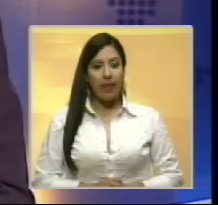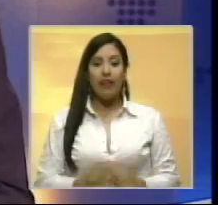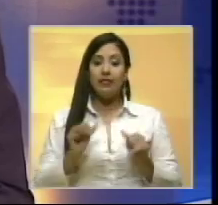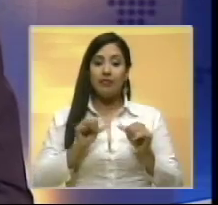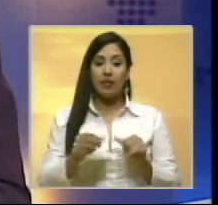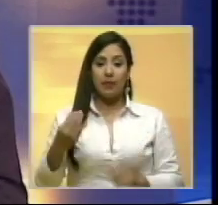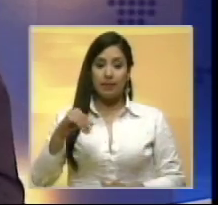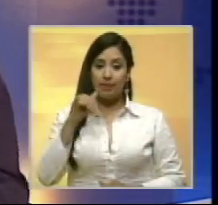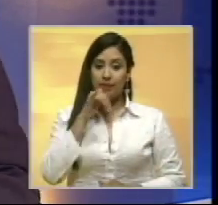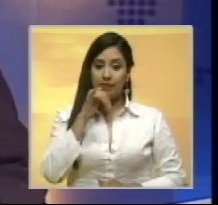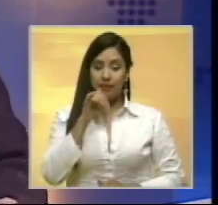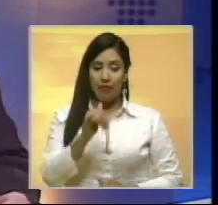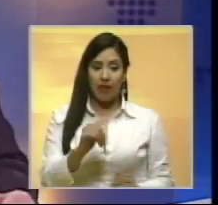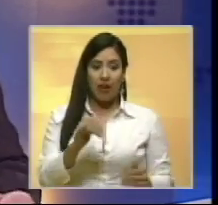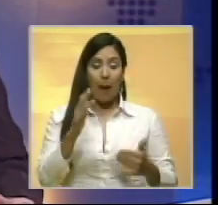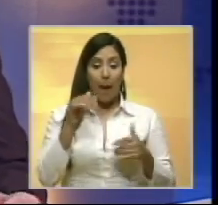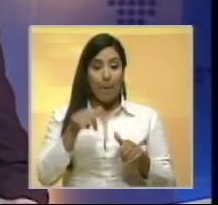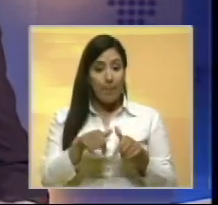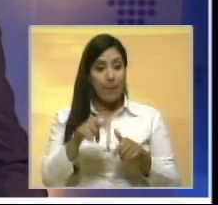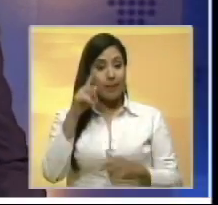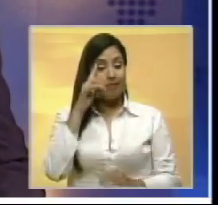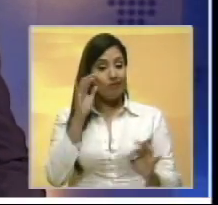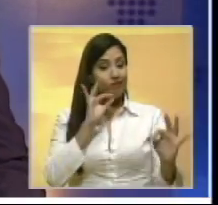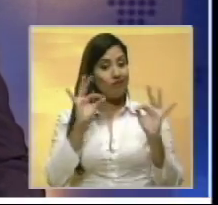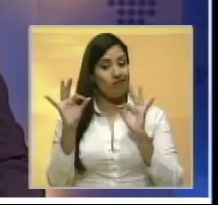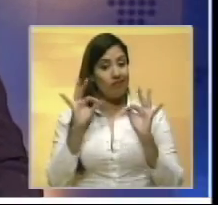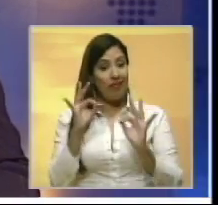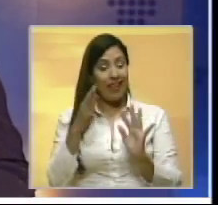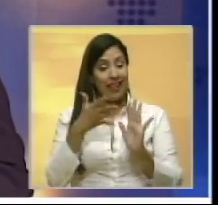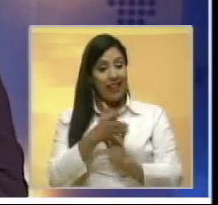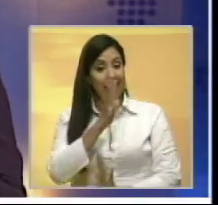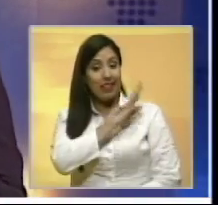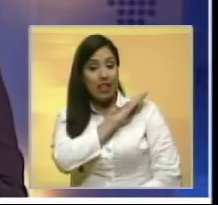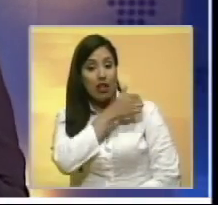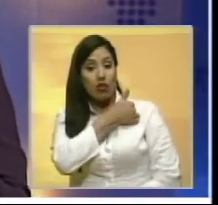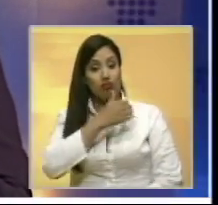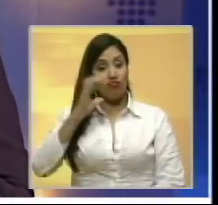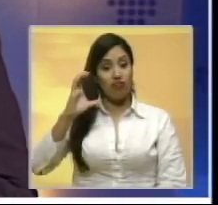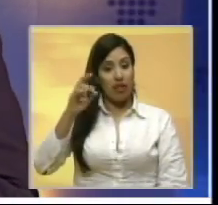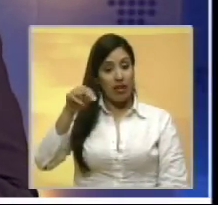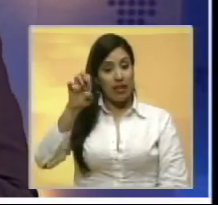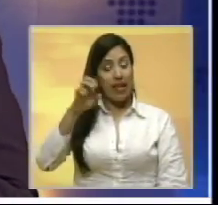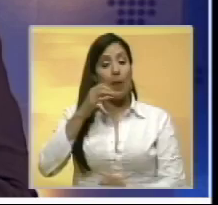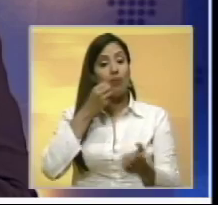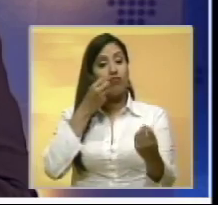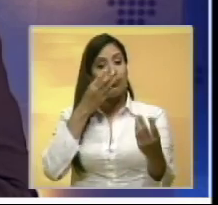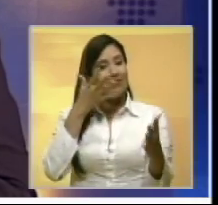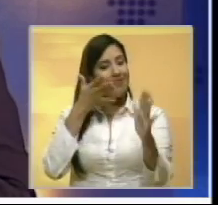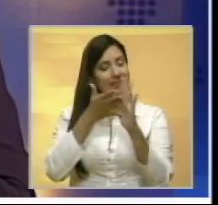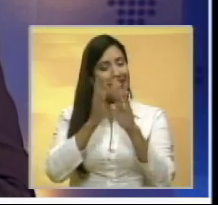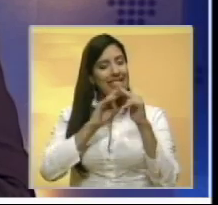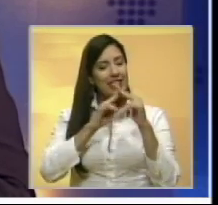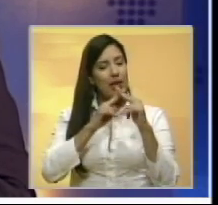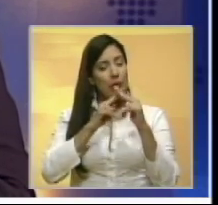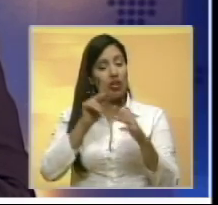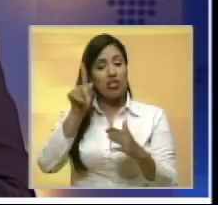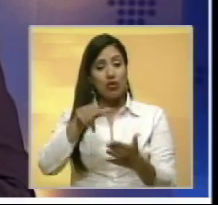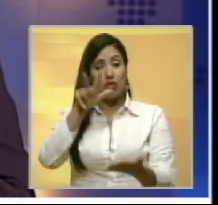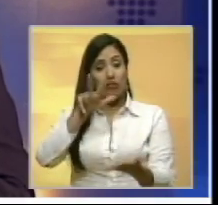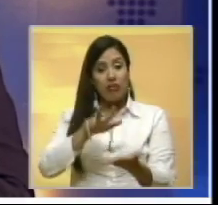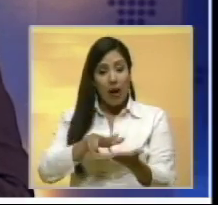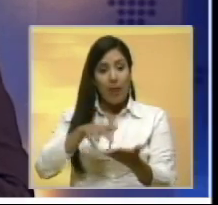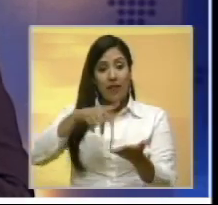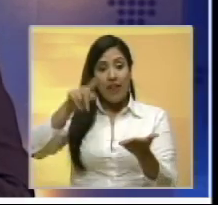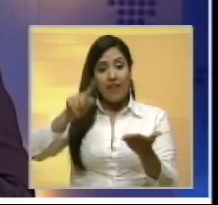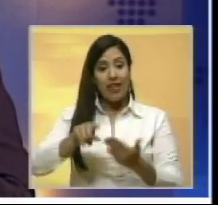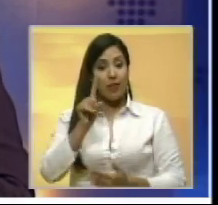Amigos, continuamos con las informaciones. Para hoy está previsto que el directorio del CNE presentará los resultados sobre la validación de las firmas